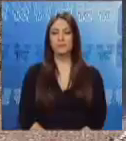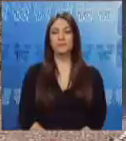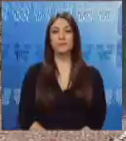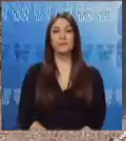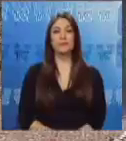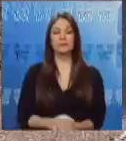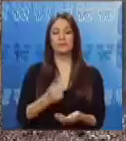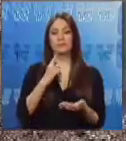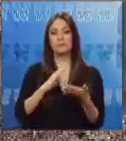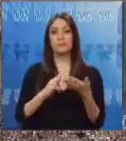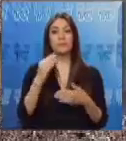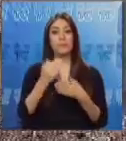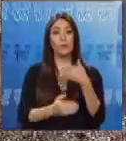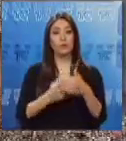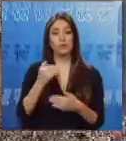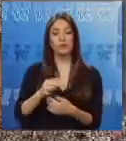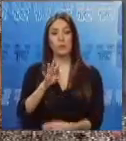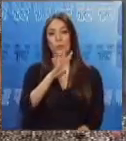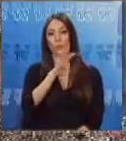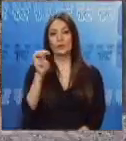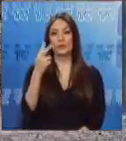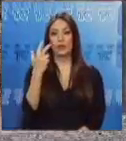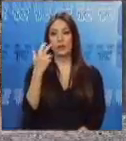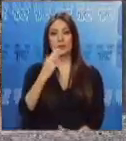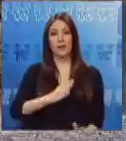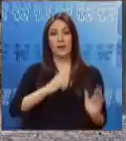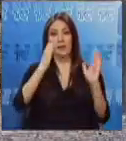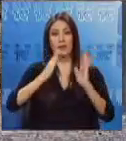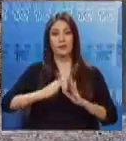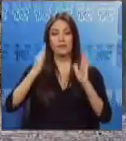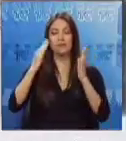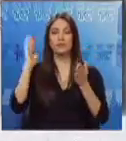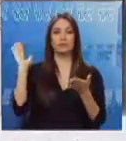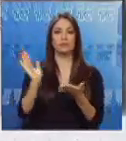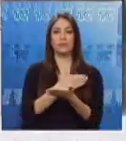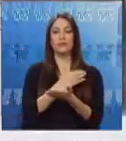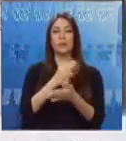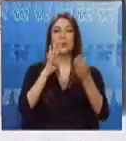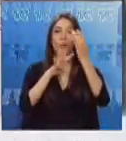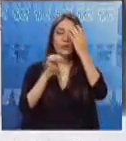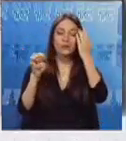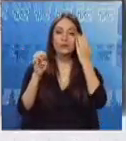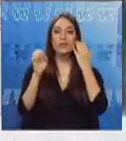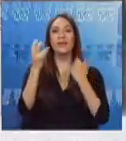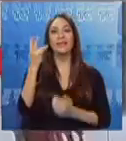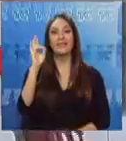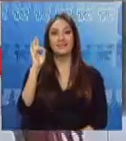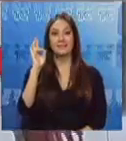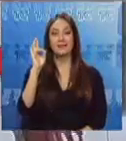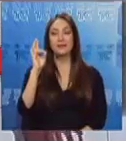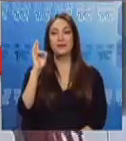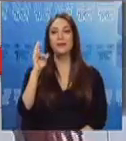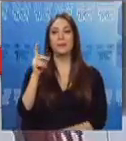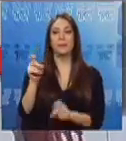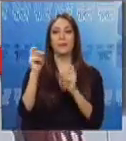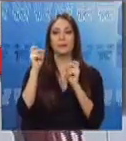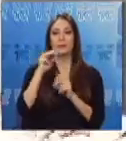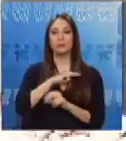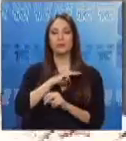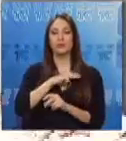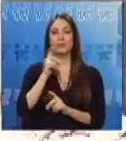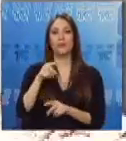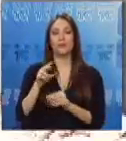Al momento existen 403 edificaciones derrocadas, de un total de 417 que tienen permiso